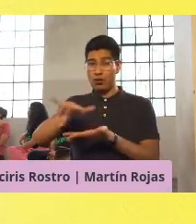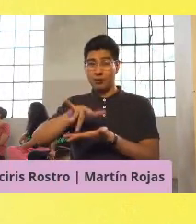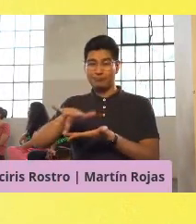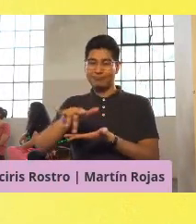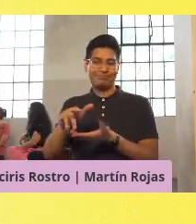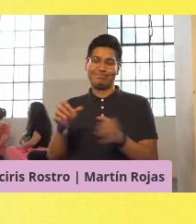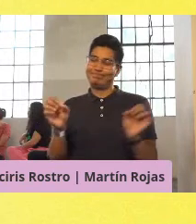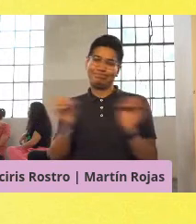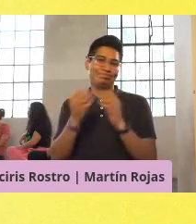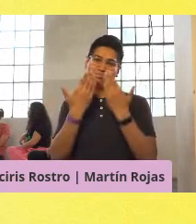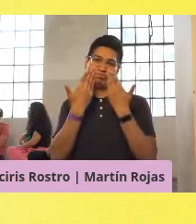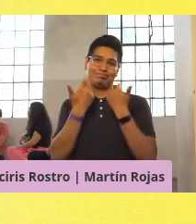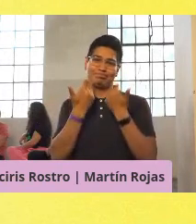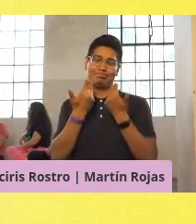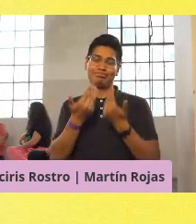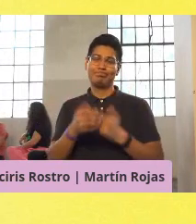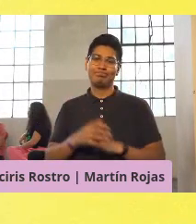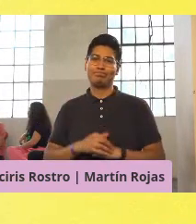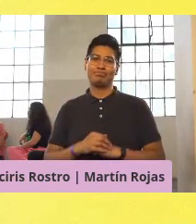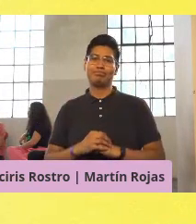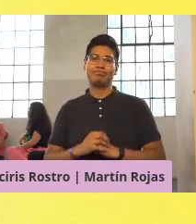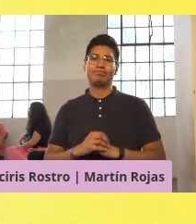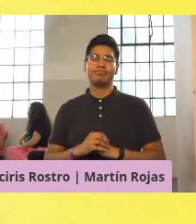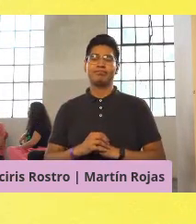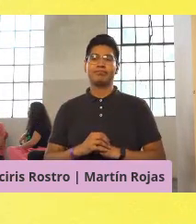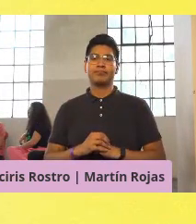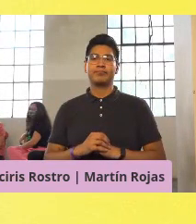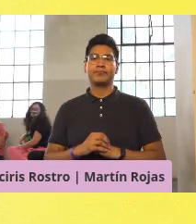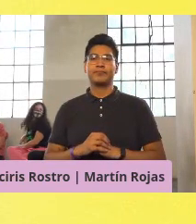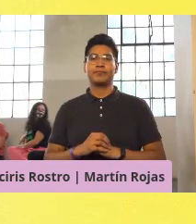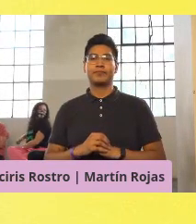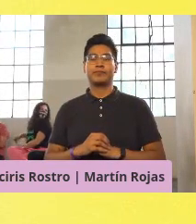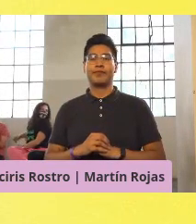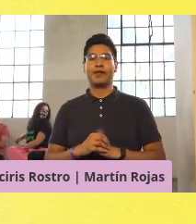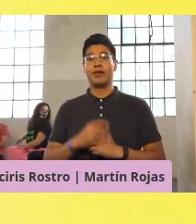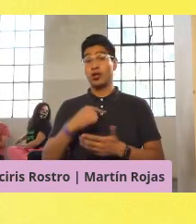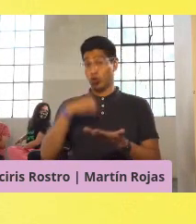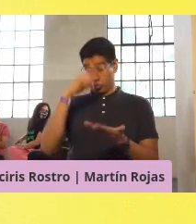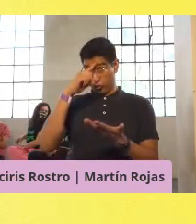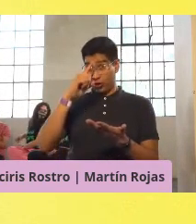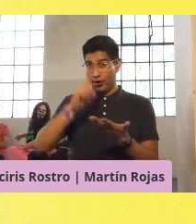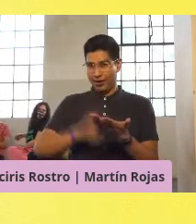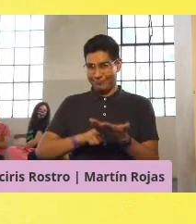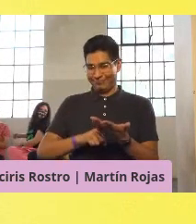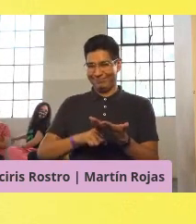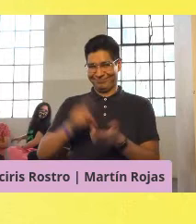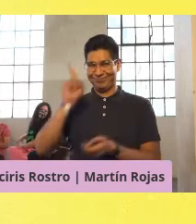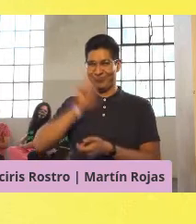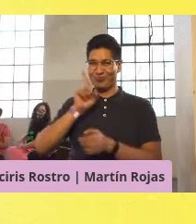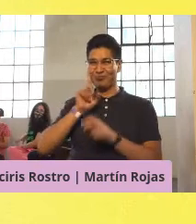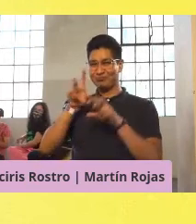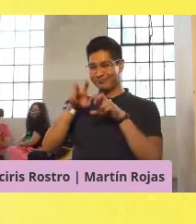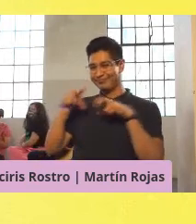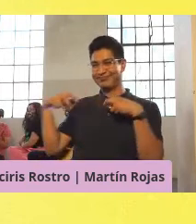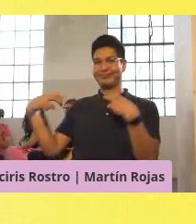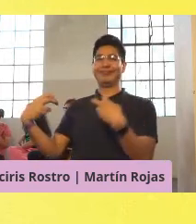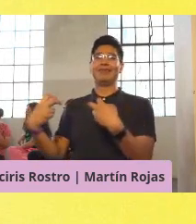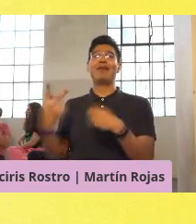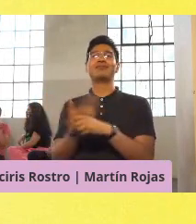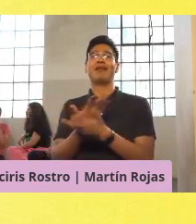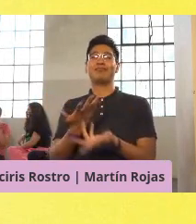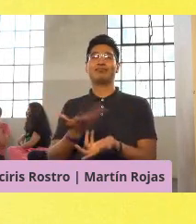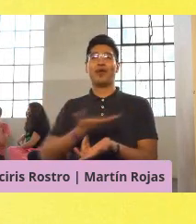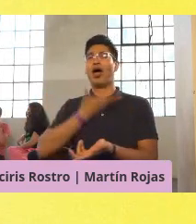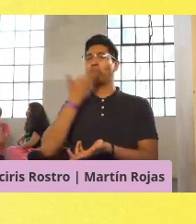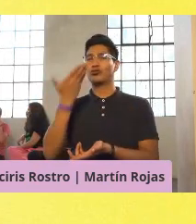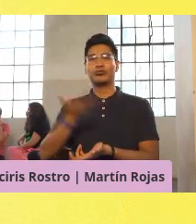decirlo de frente. Yo quiero decir otra cosa. Creo que estamos, como mujeres también, muy acostumbradas a todo el tiempo